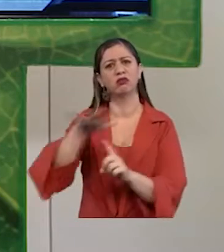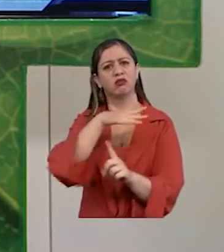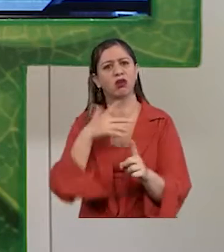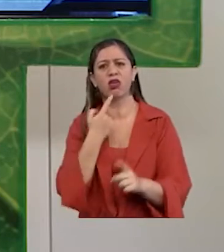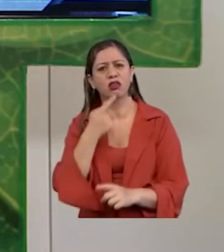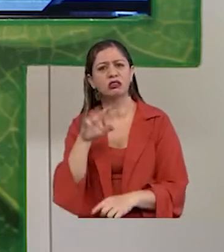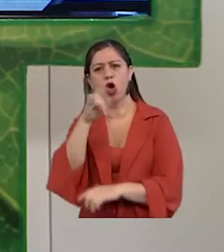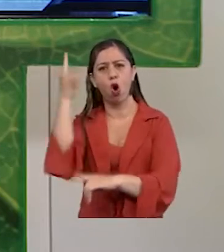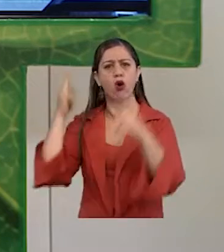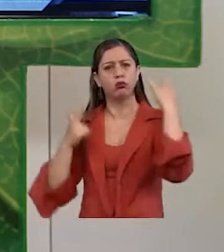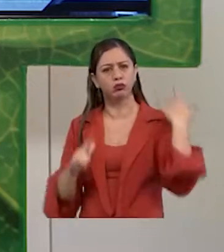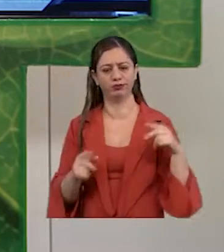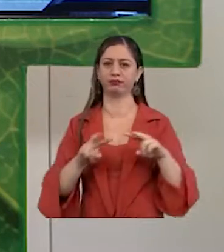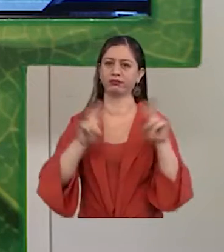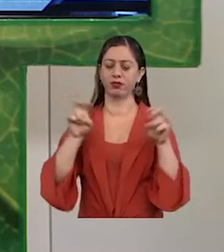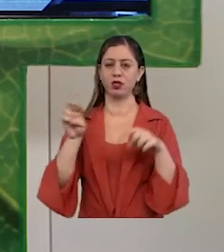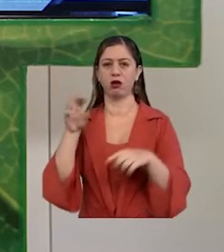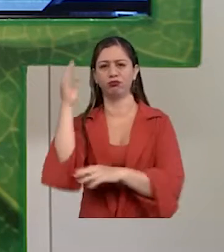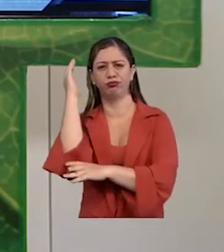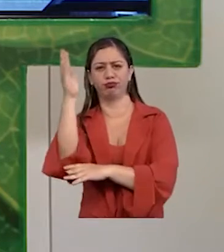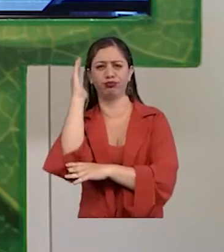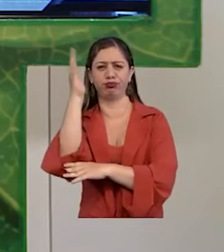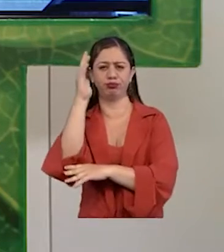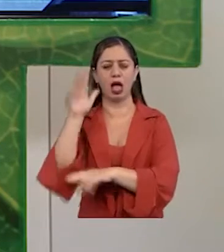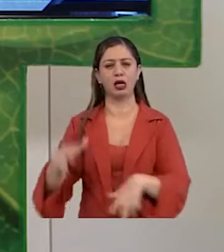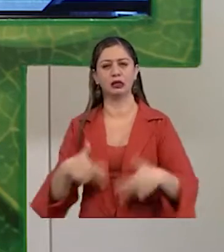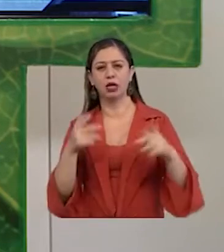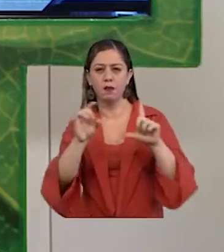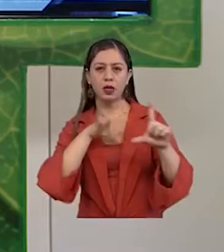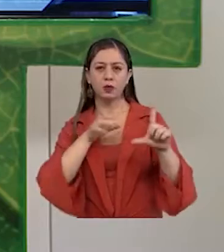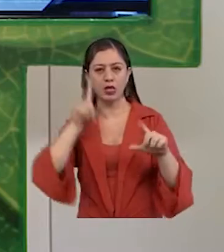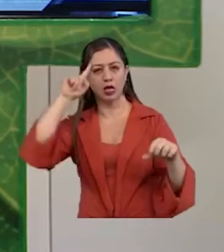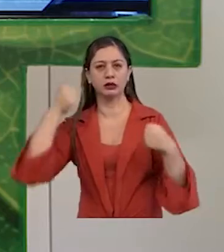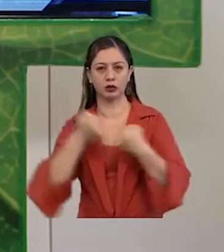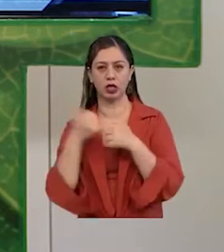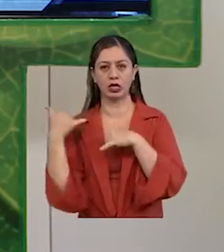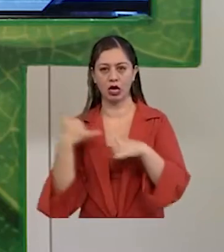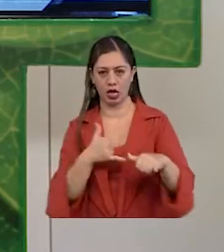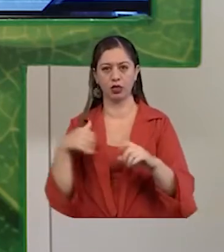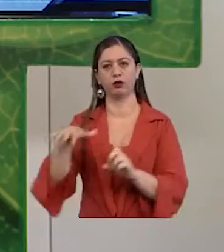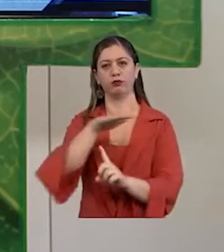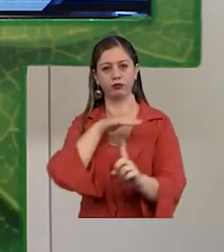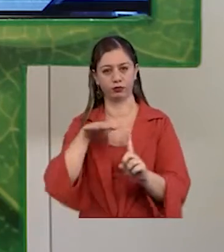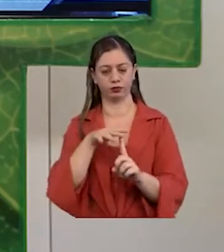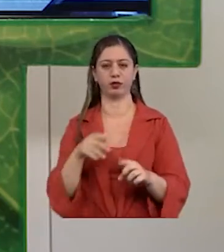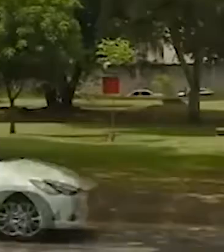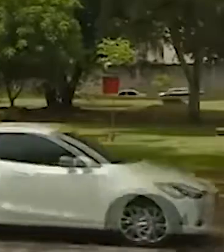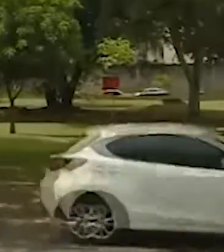Cali? Estos son los temas del webinar que organizó la CBC y la Asociación Departamental de Ingenieros Forestales del Valle del Cauca.